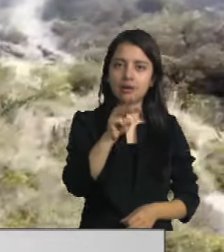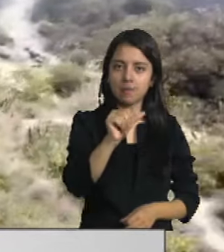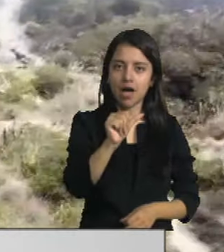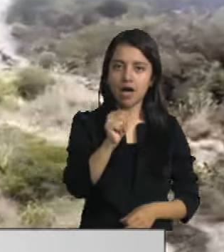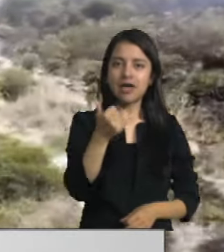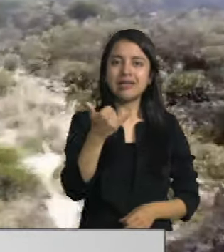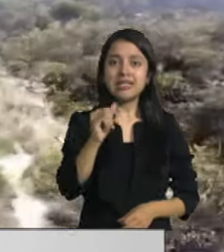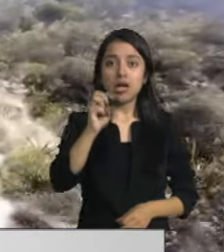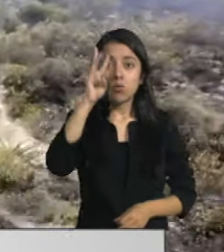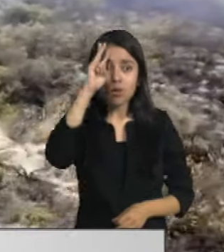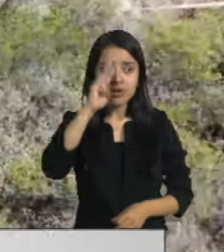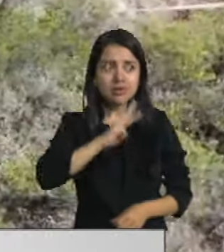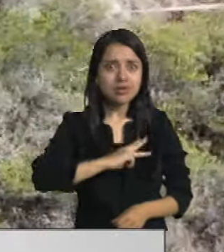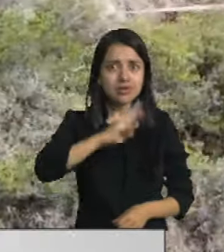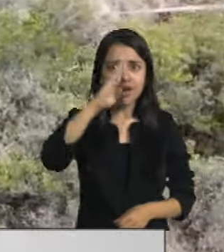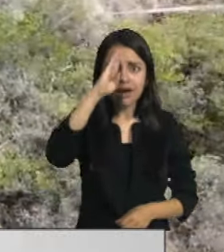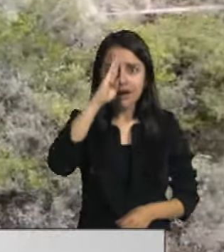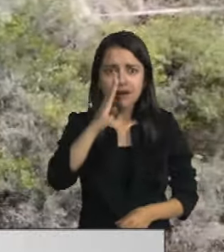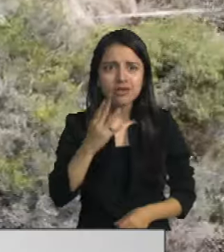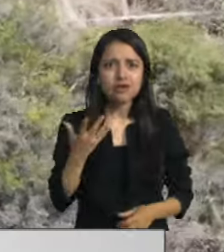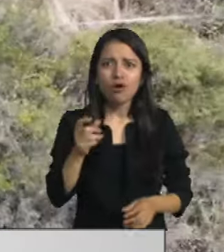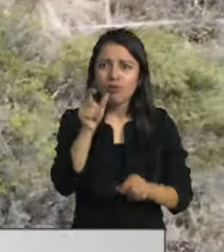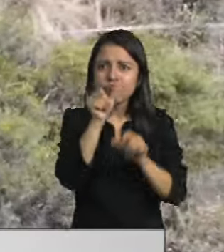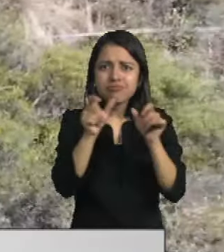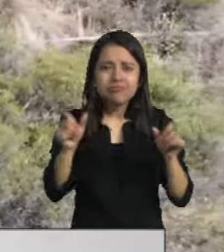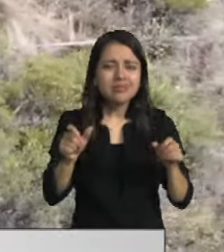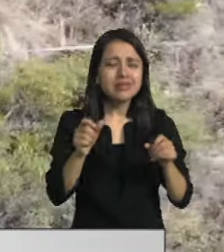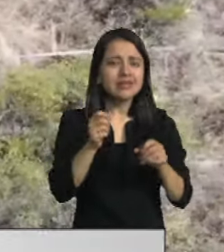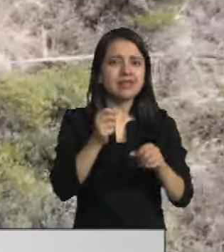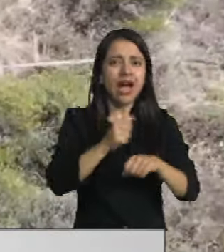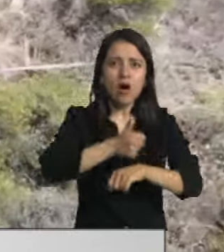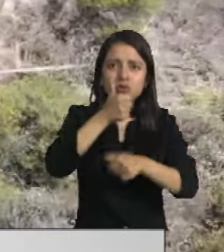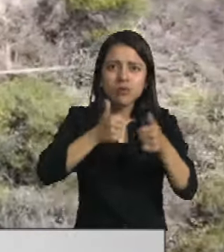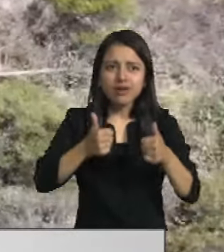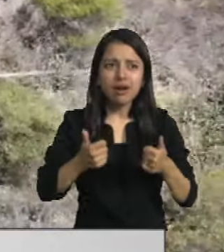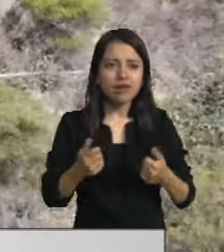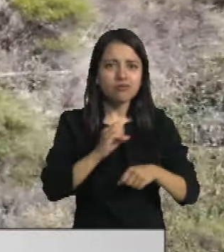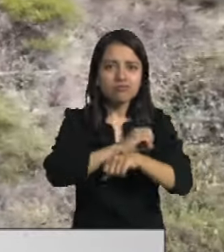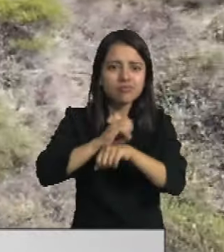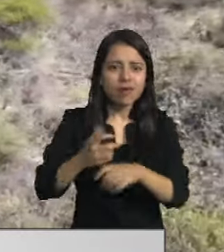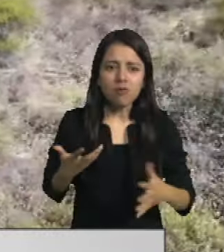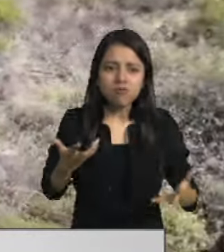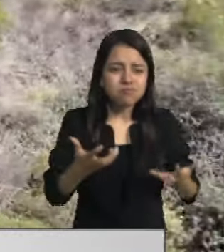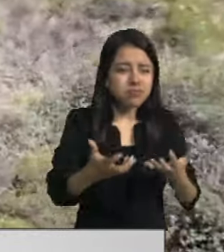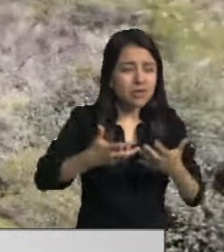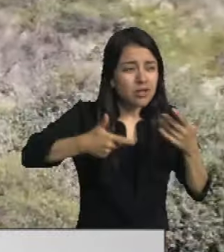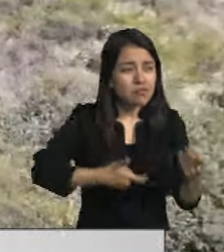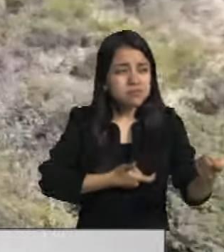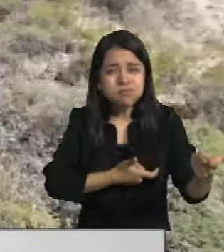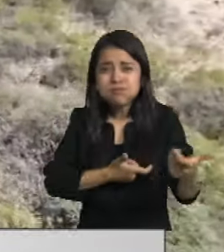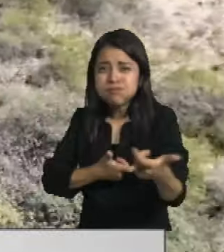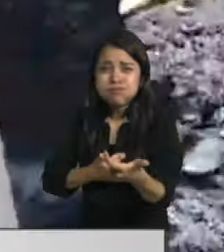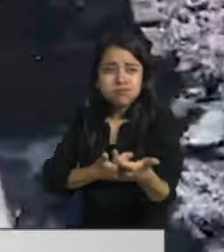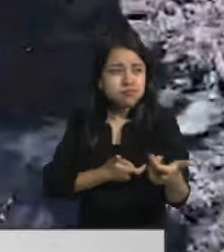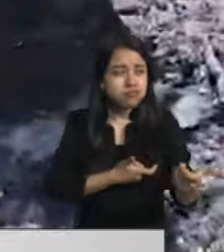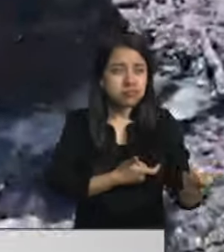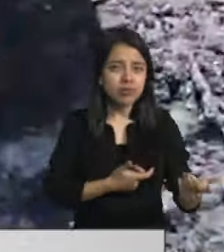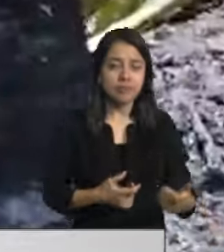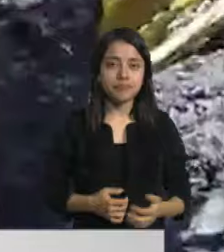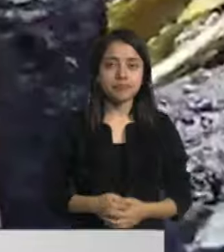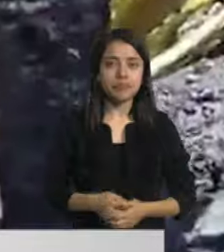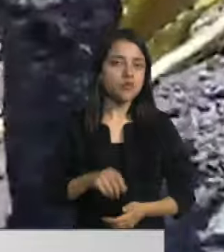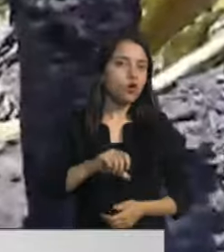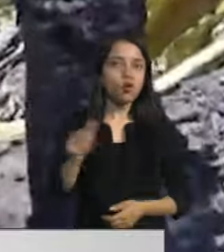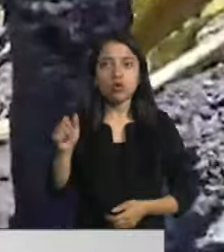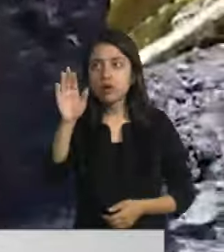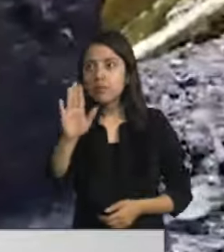ejército intentan ayudar a los bomberos y otras entidades a controlar un incendio de gran magnitud. Otro departamento con